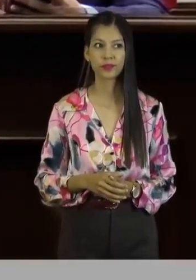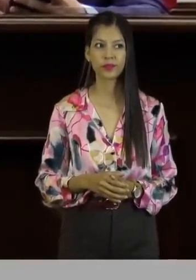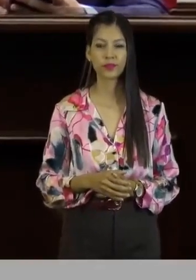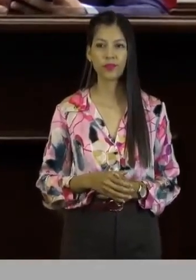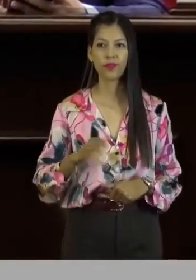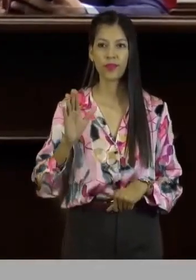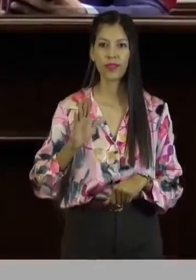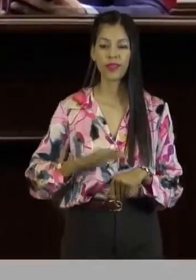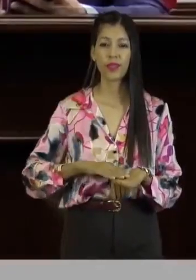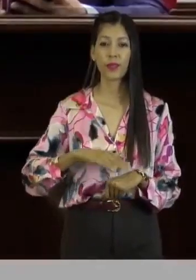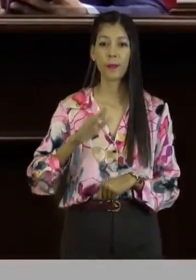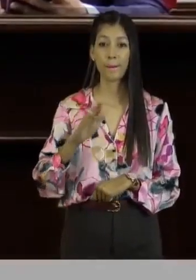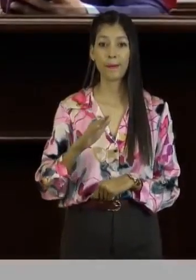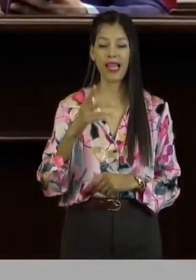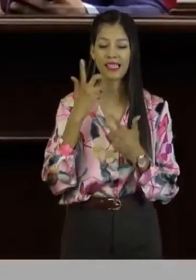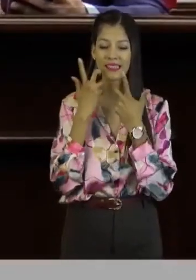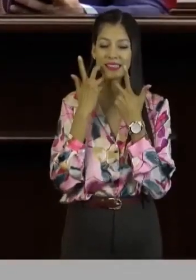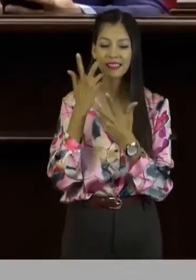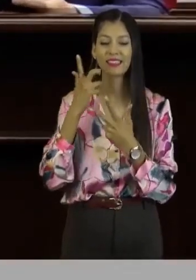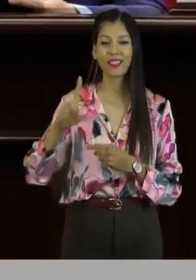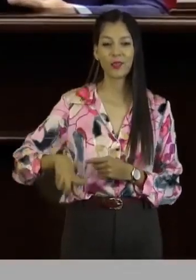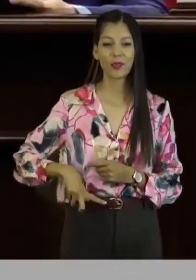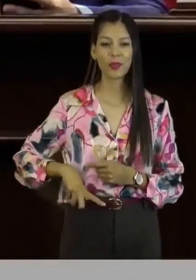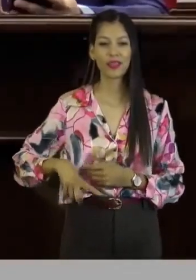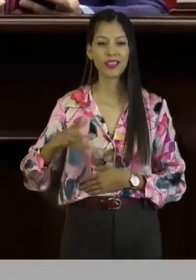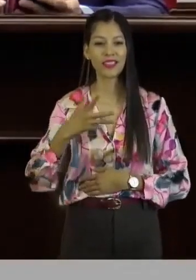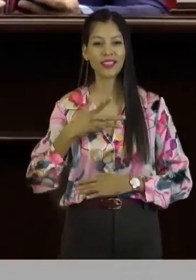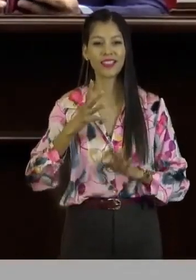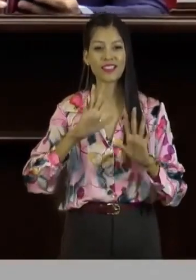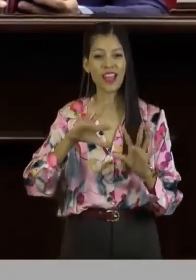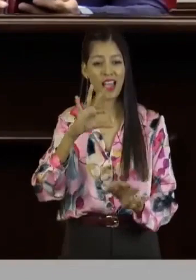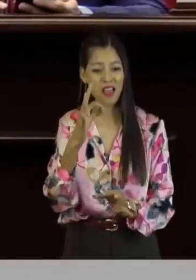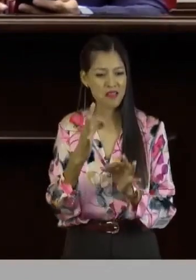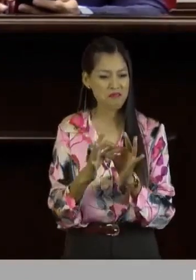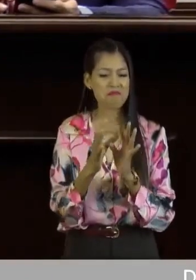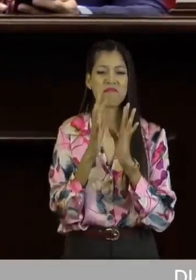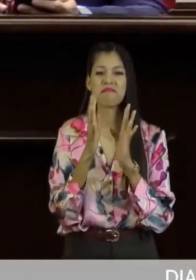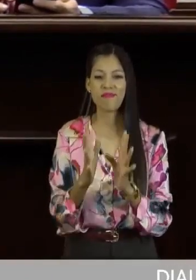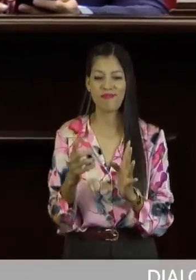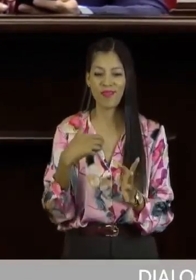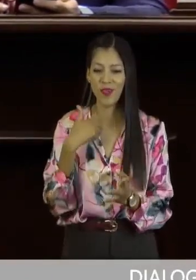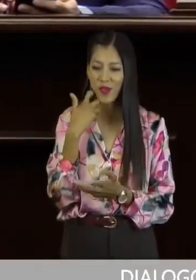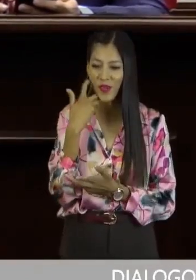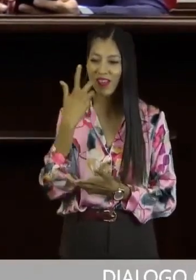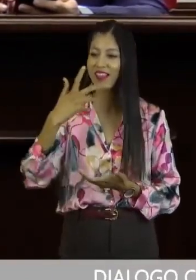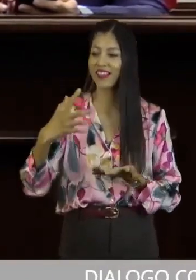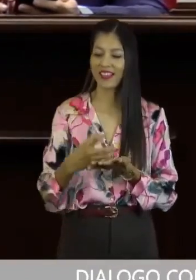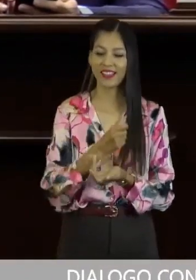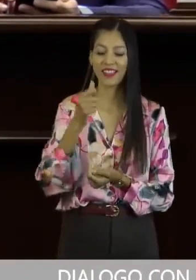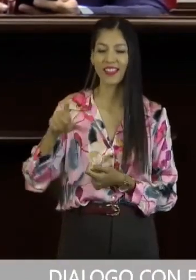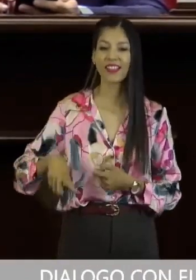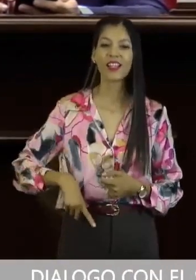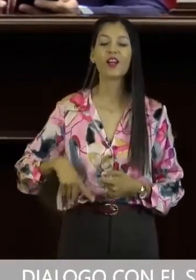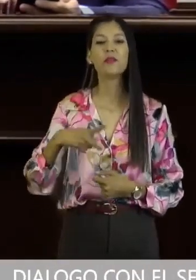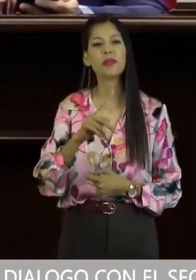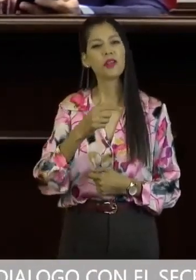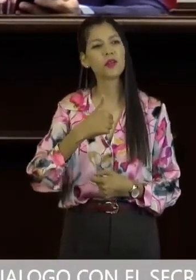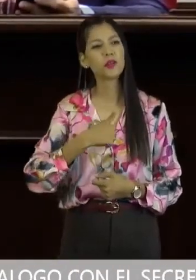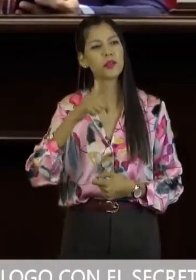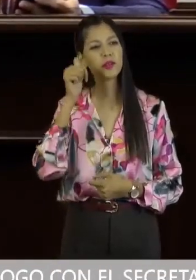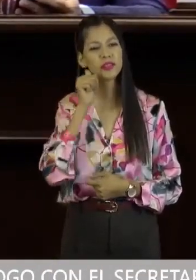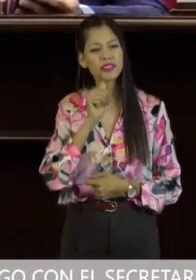aspiración como gobernador, pues ya la había yo cumplido, llegar a ser gobernador. Pero yo siempre dije, y lo